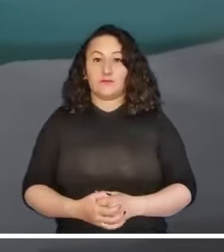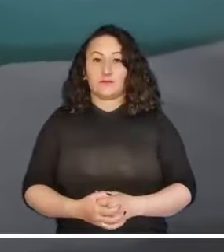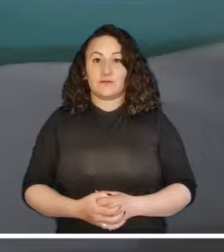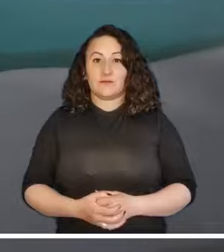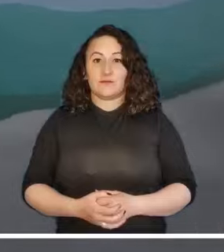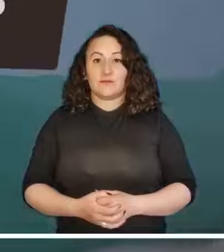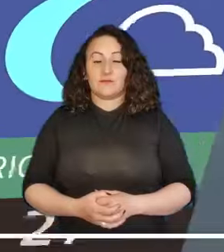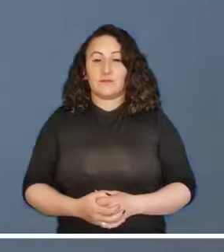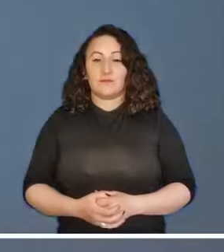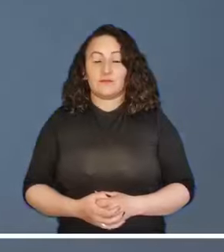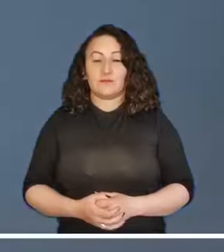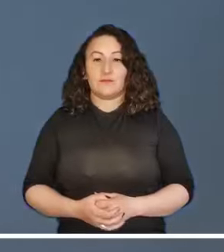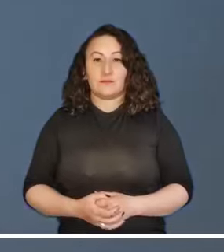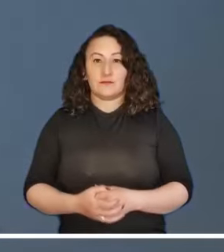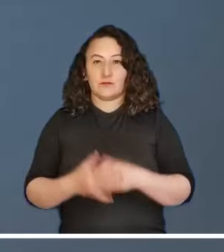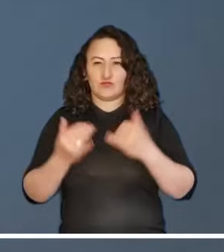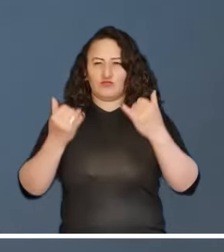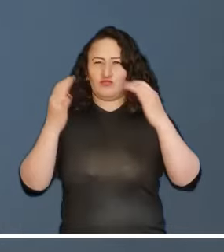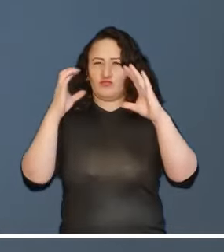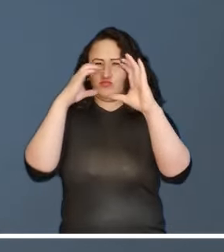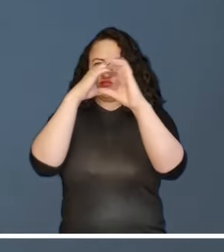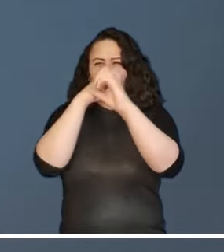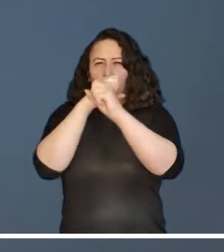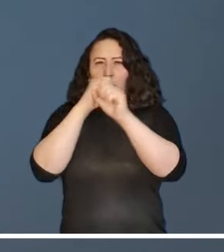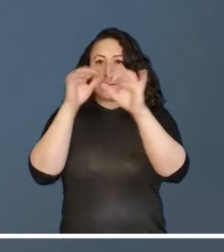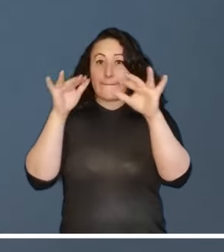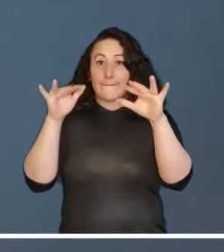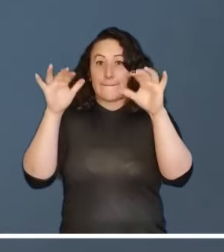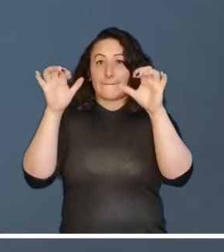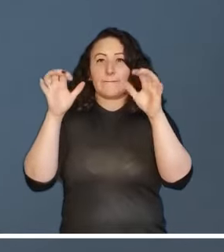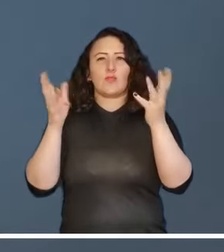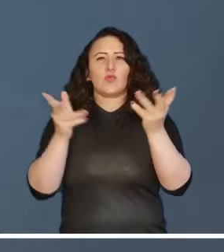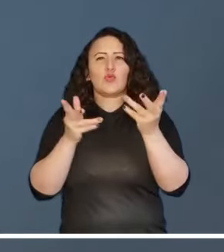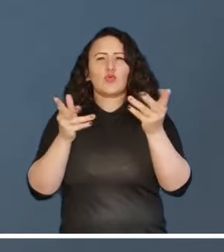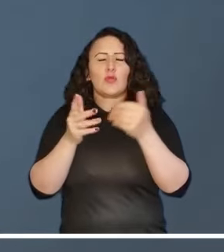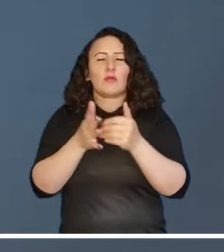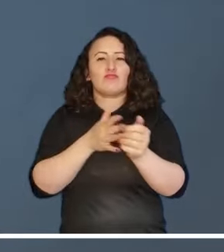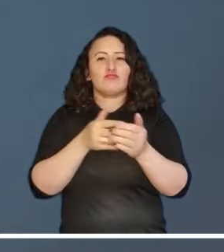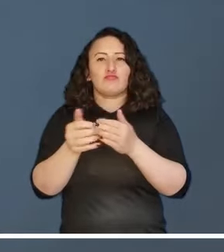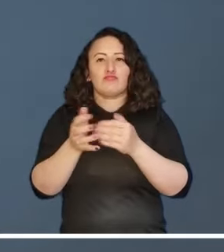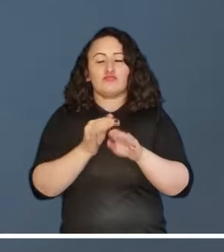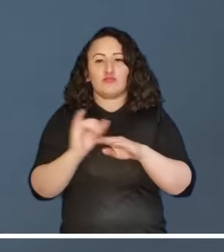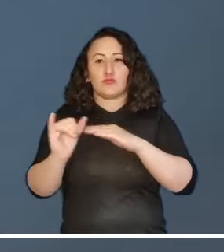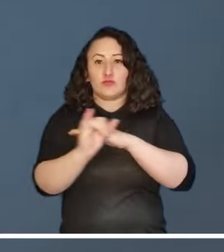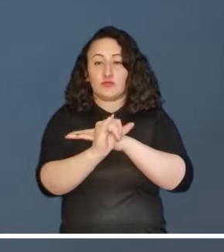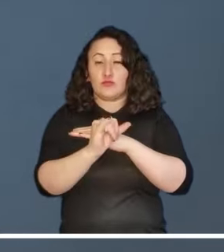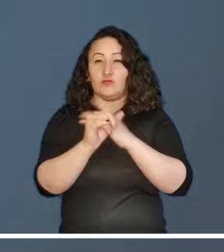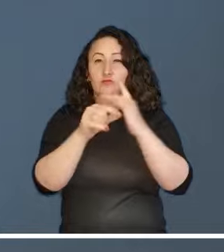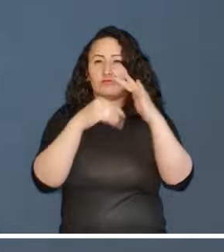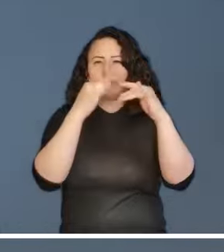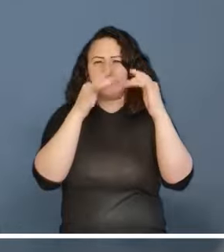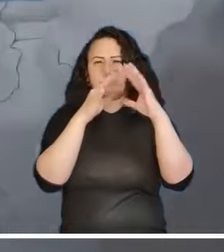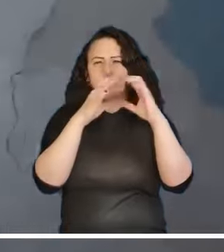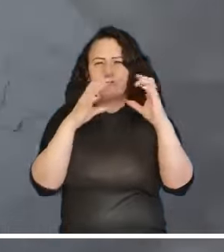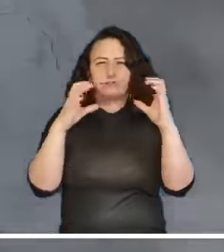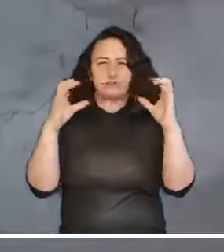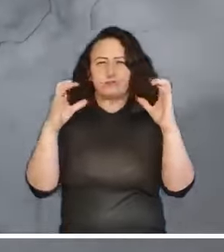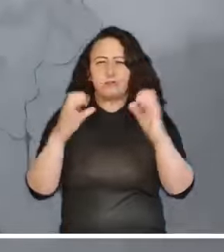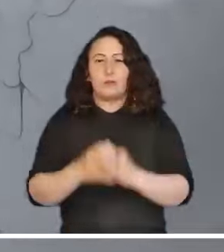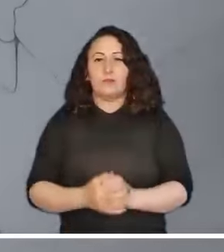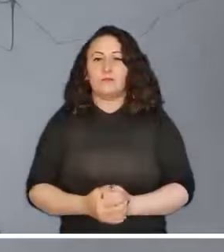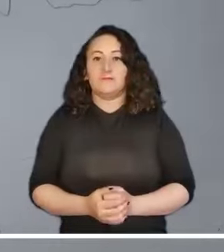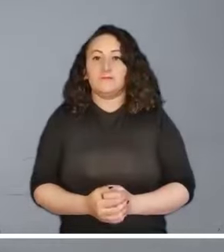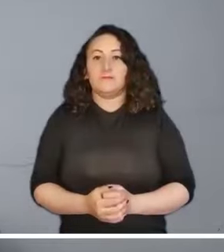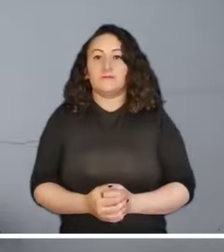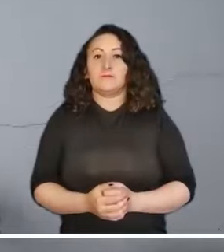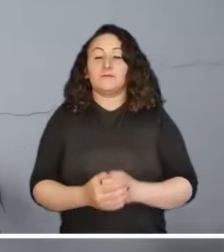Durante la noche predominará el tiempo seco en el archipiélago colombiano con cielo parcialmente nublado. Sobre el